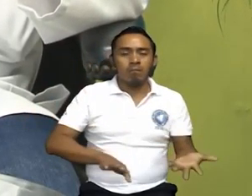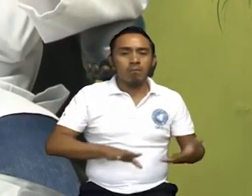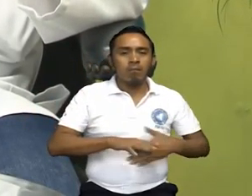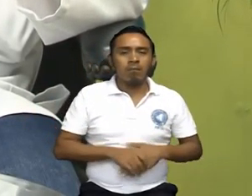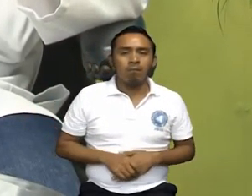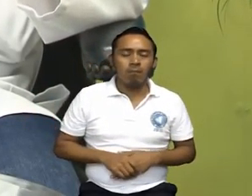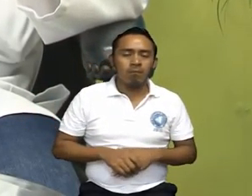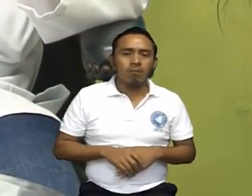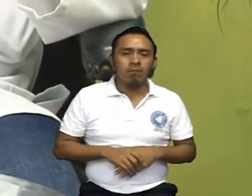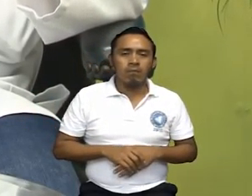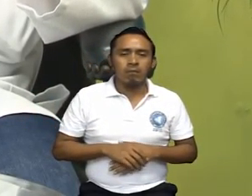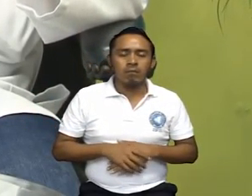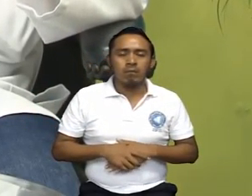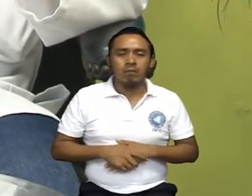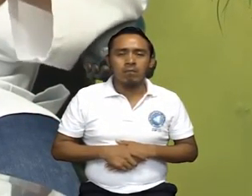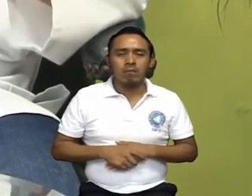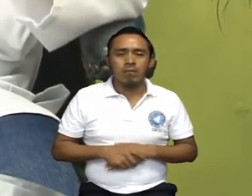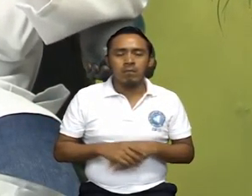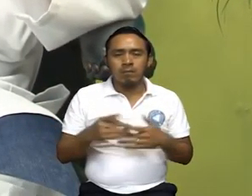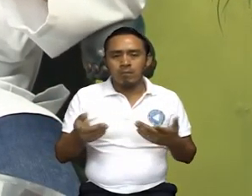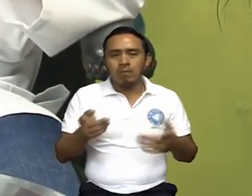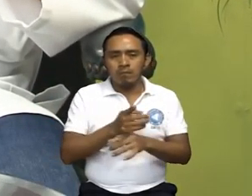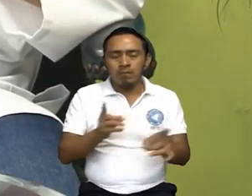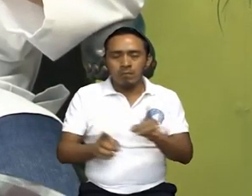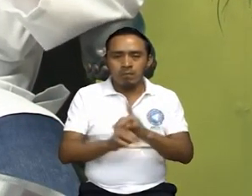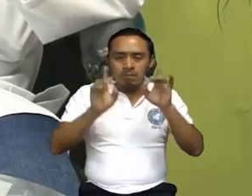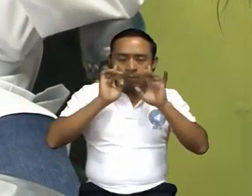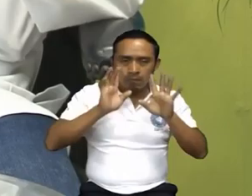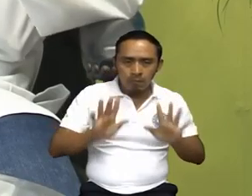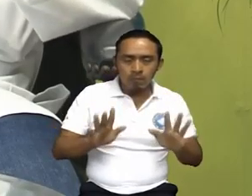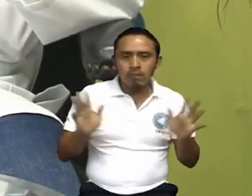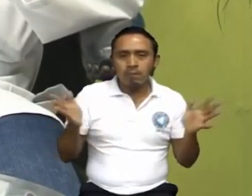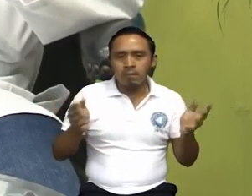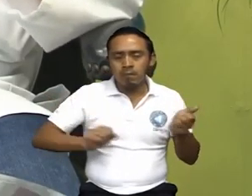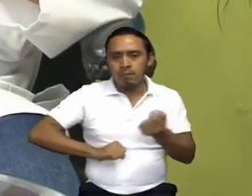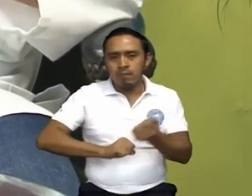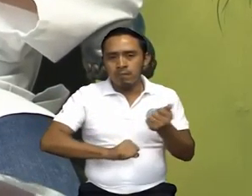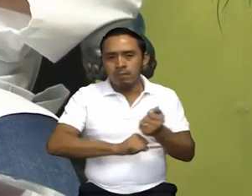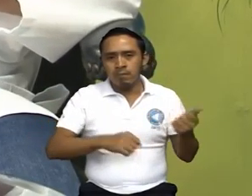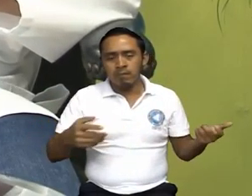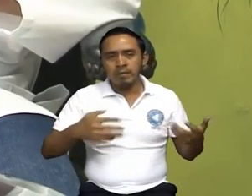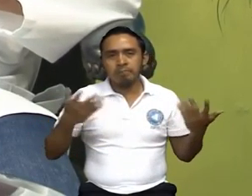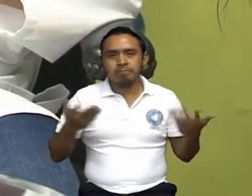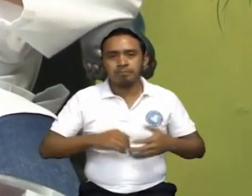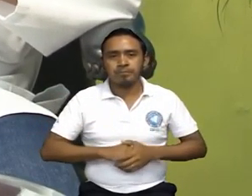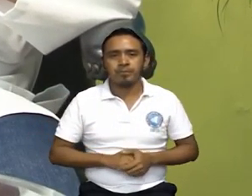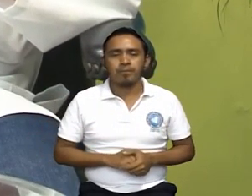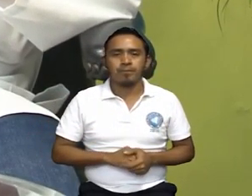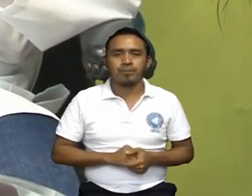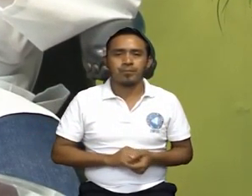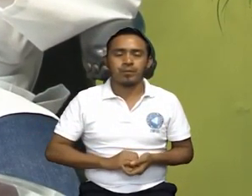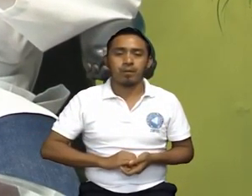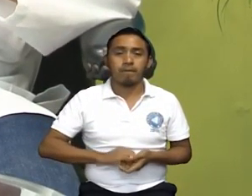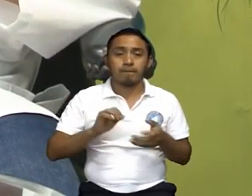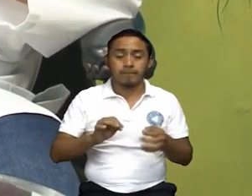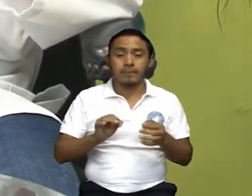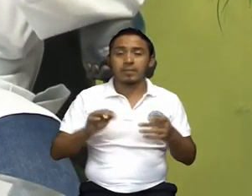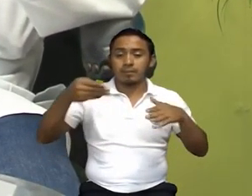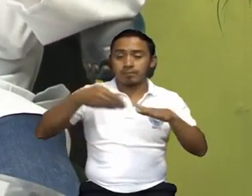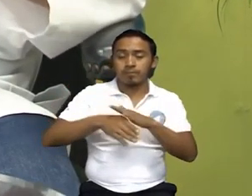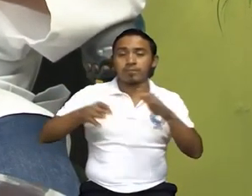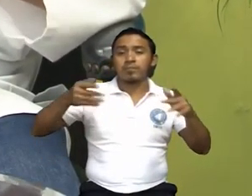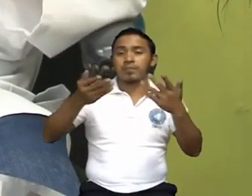¿verdad? Por el trauma craneoencefálico. Entonces hay que estar atento con ellos, hay que apoyarlos, ponerle las condiciones para cuando entren al baño, y después